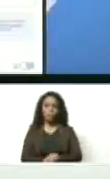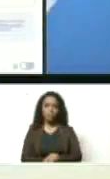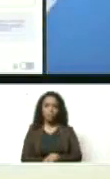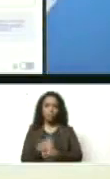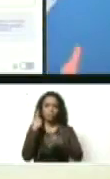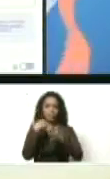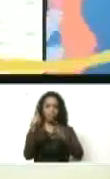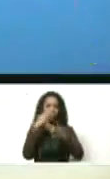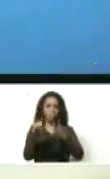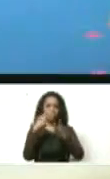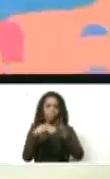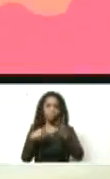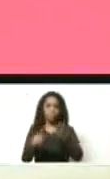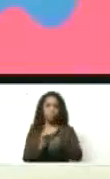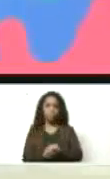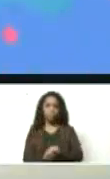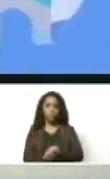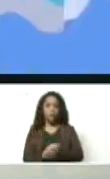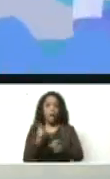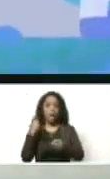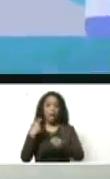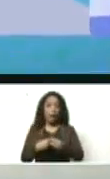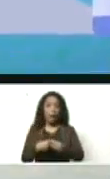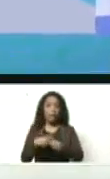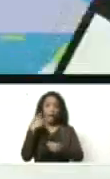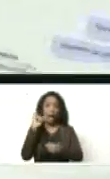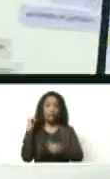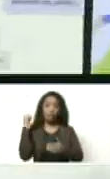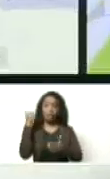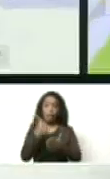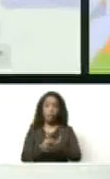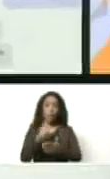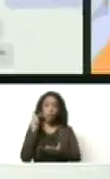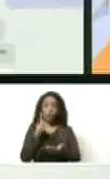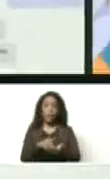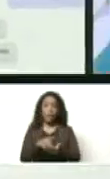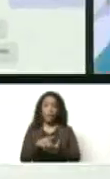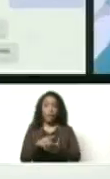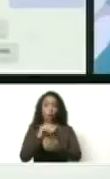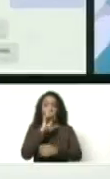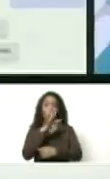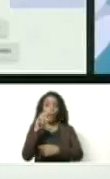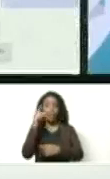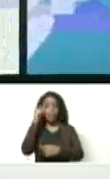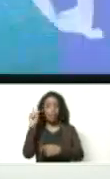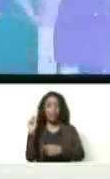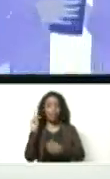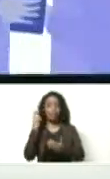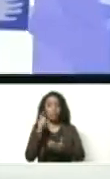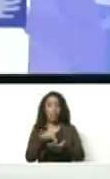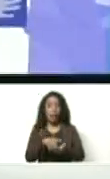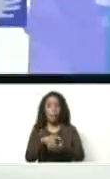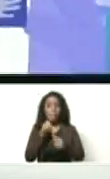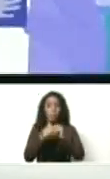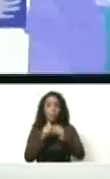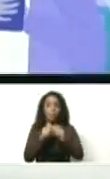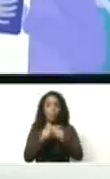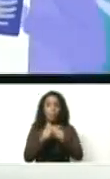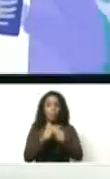Etcétera, etcétera. El gas, que el gas tiene tiempo que no llega. Llega cada 40 días si es que llega, pa, pa, pa,